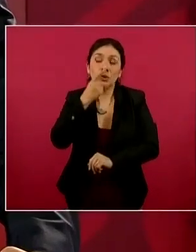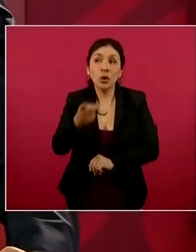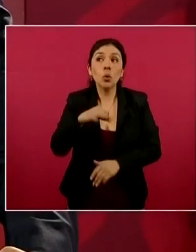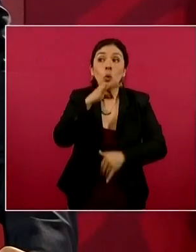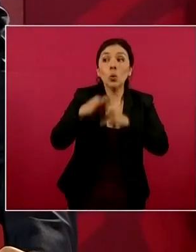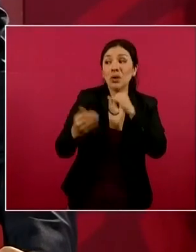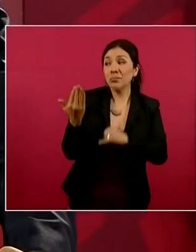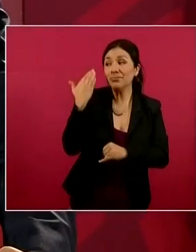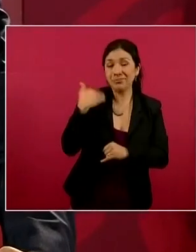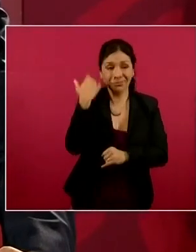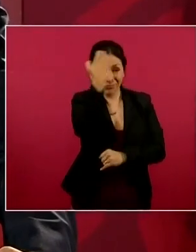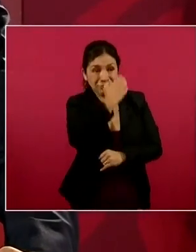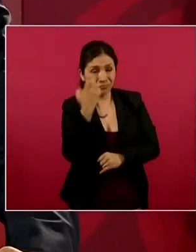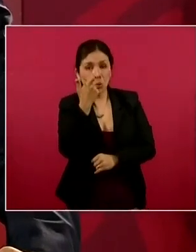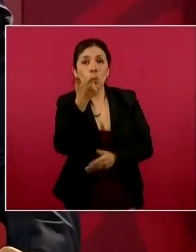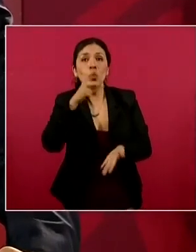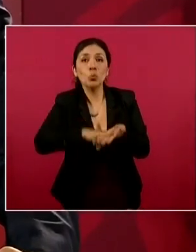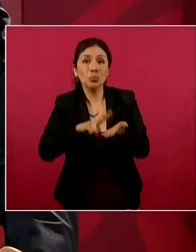avalúo son 110.